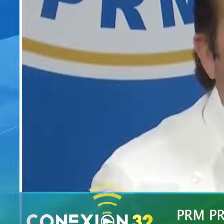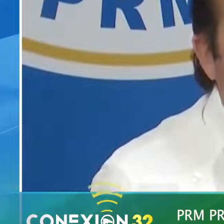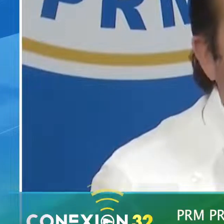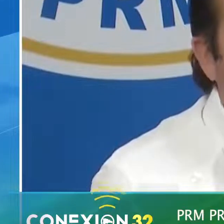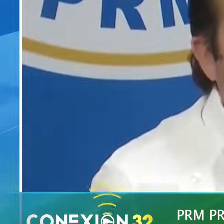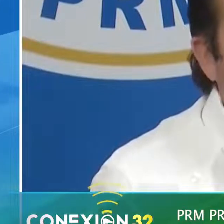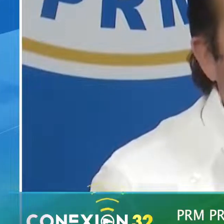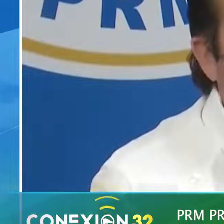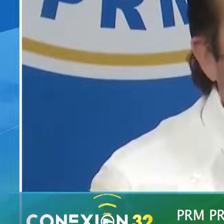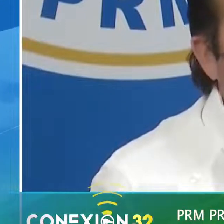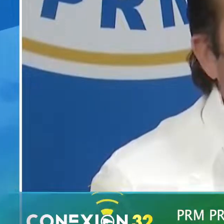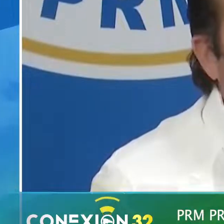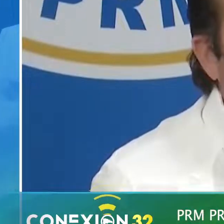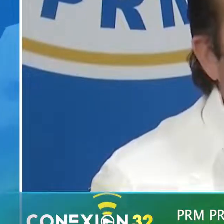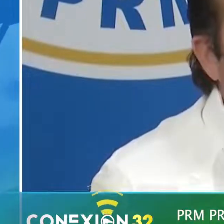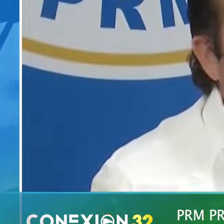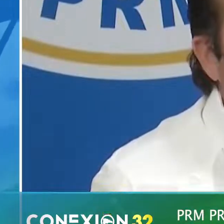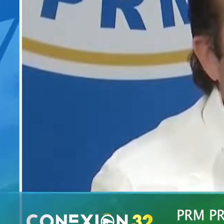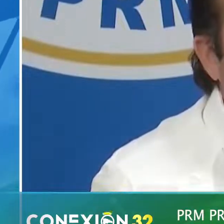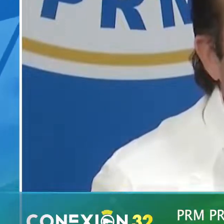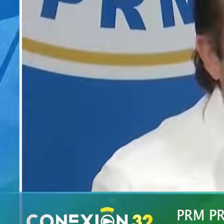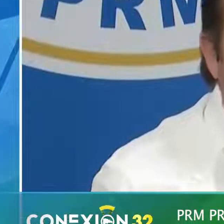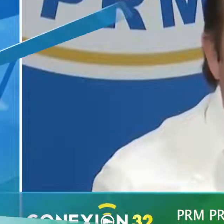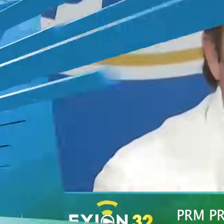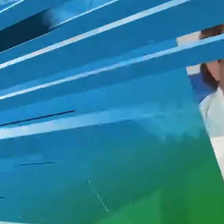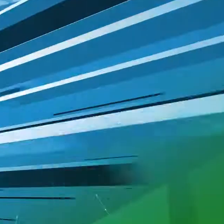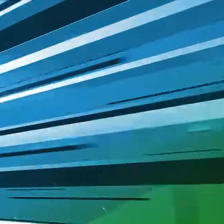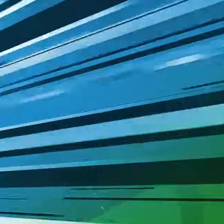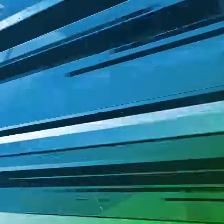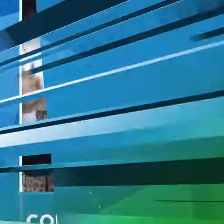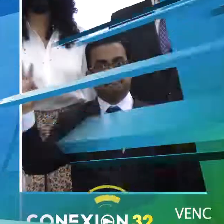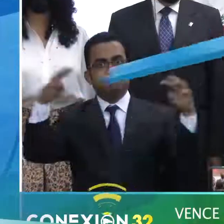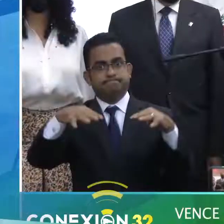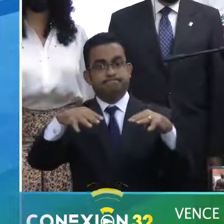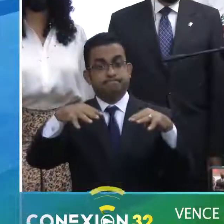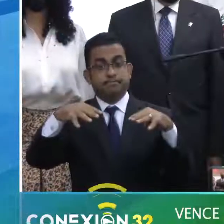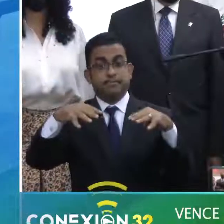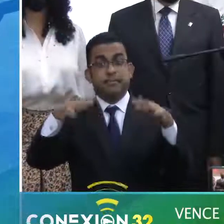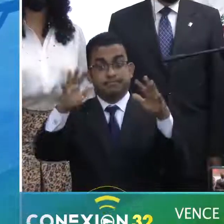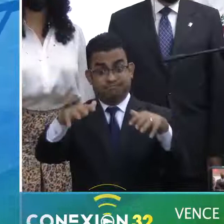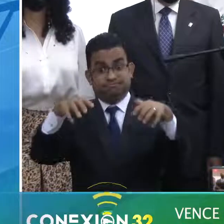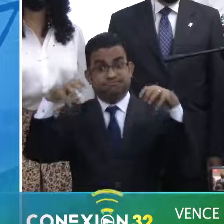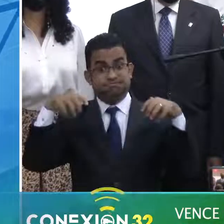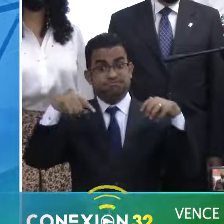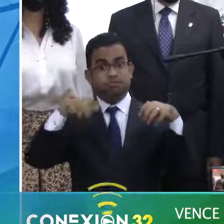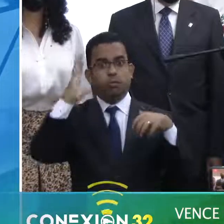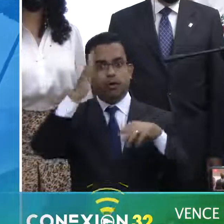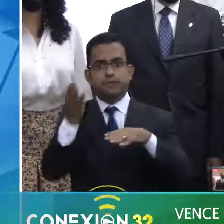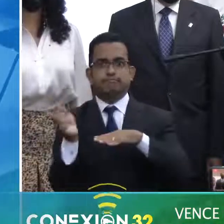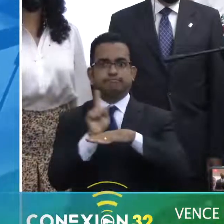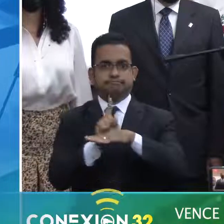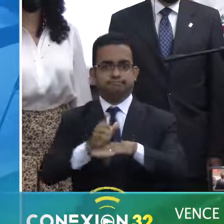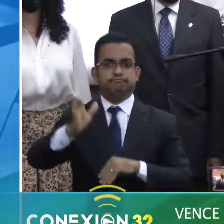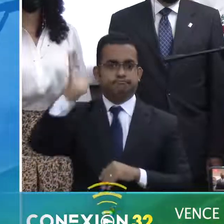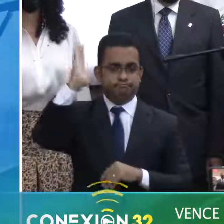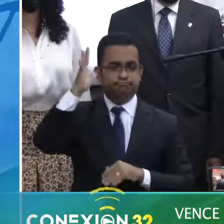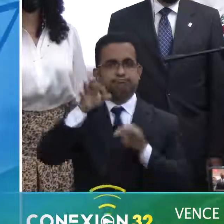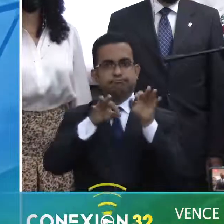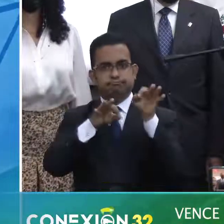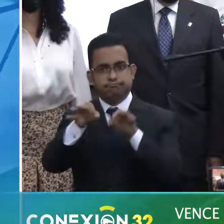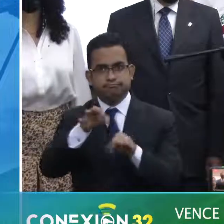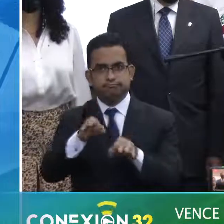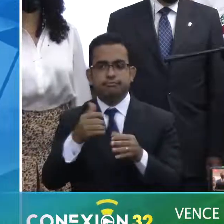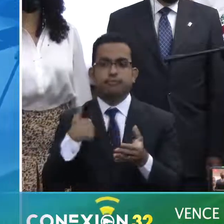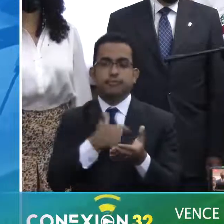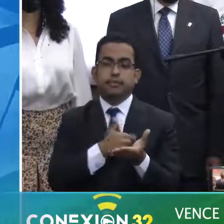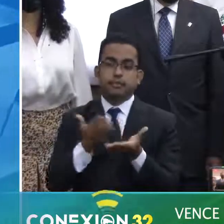y tiempo en que se elegirá a los integrantes de las altas cortes. El plazo para que las organizaciones políticas presenten ante la Junta